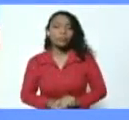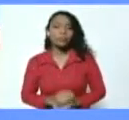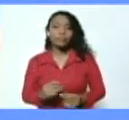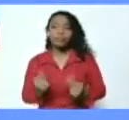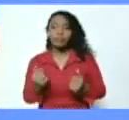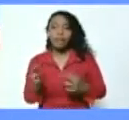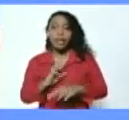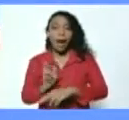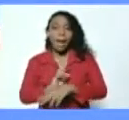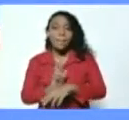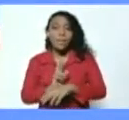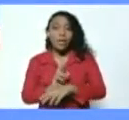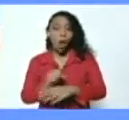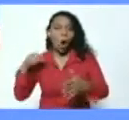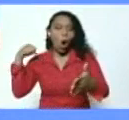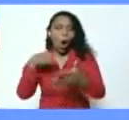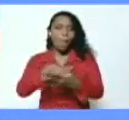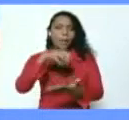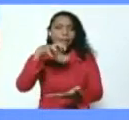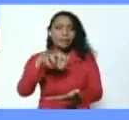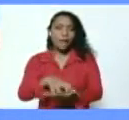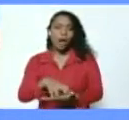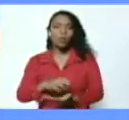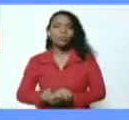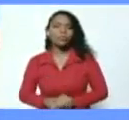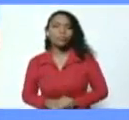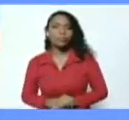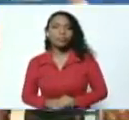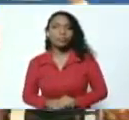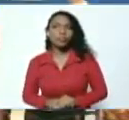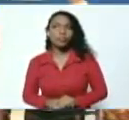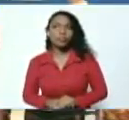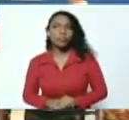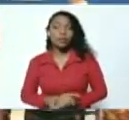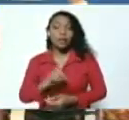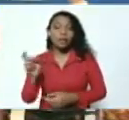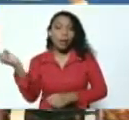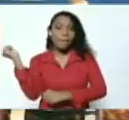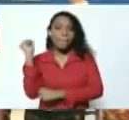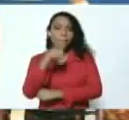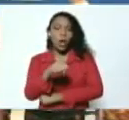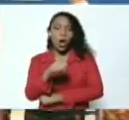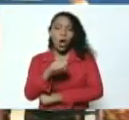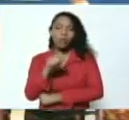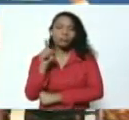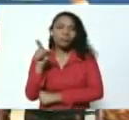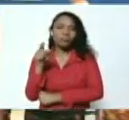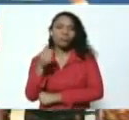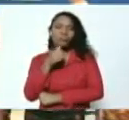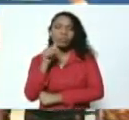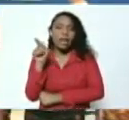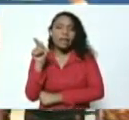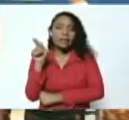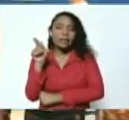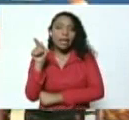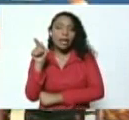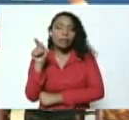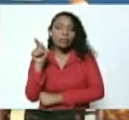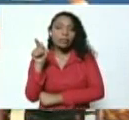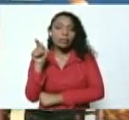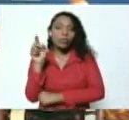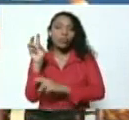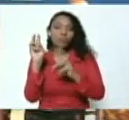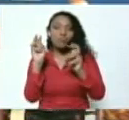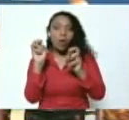inmediatamente les montaban golpes de Estado y eran derrotados por ese